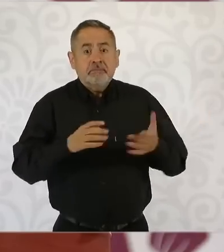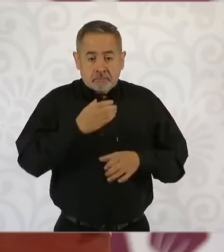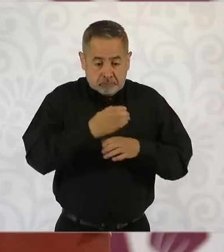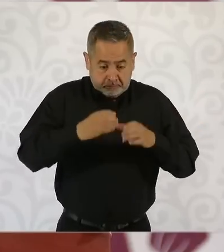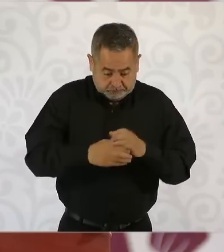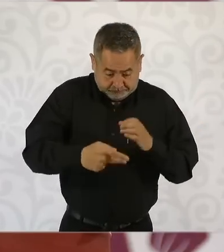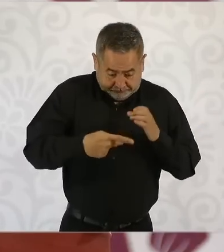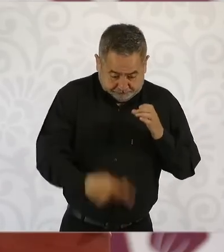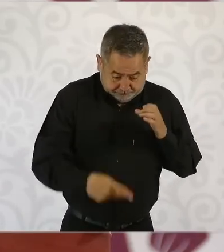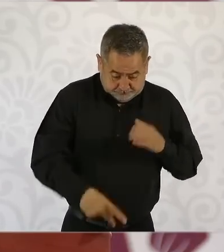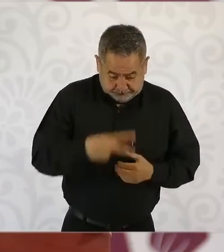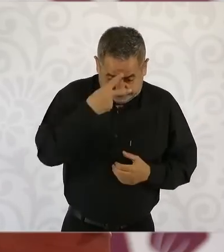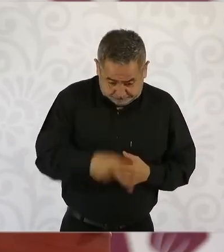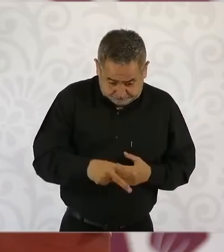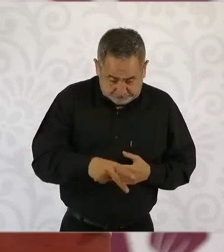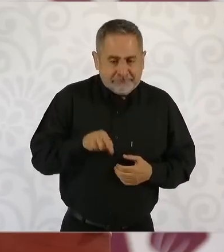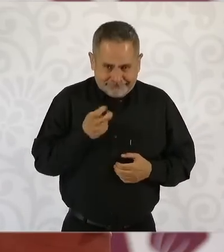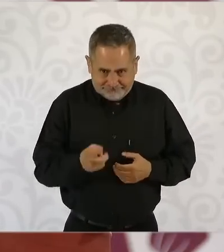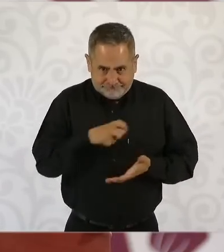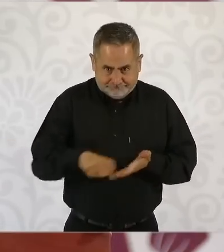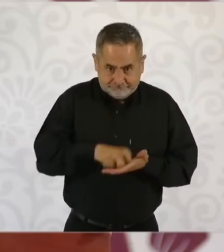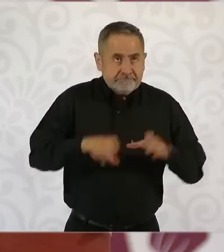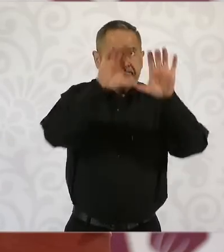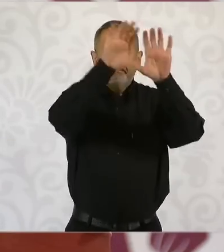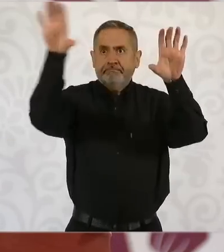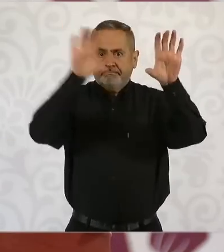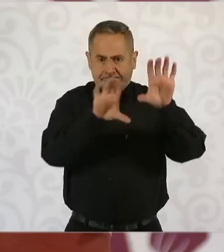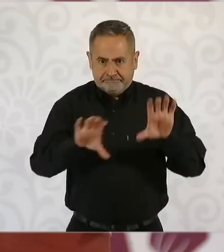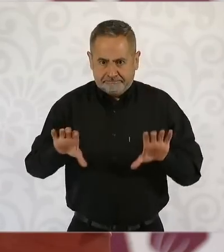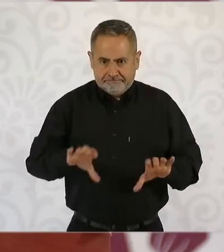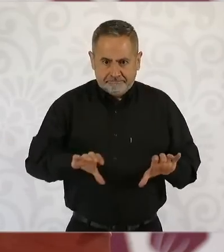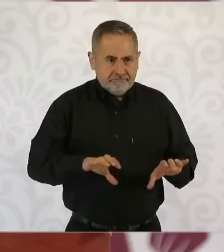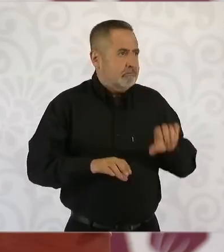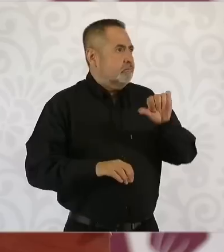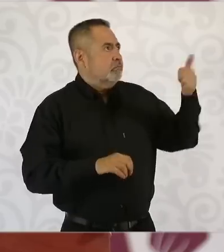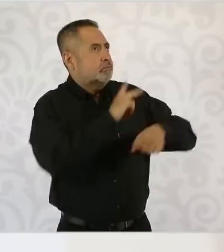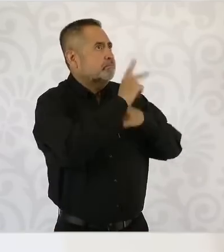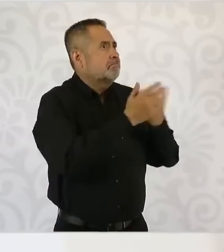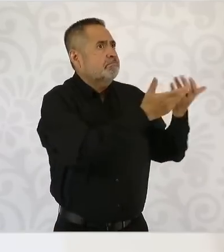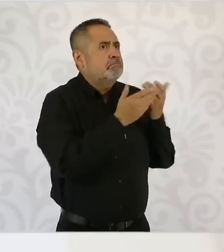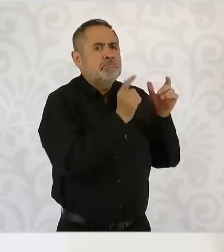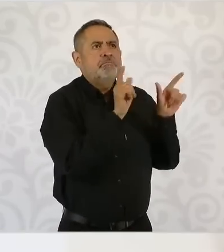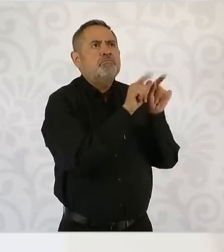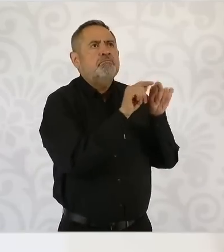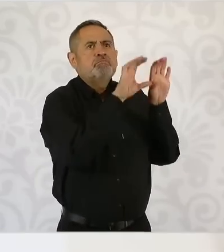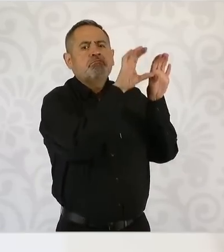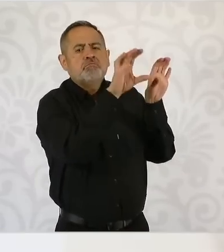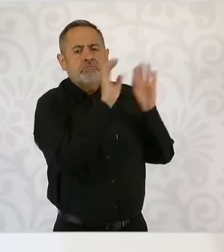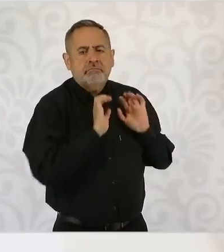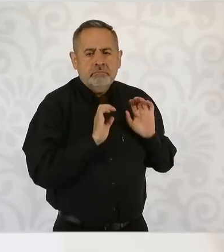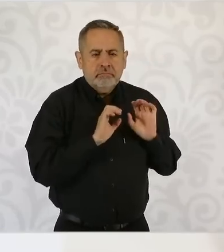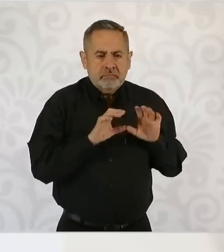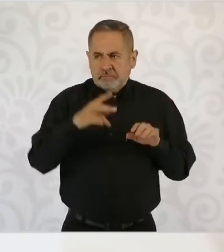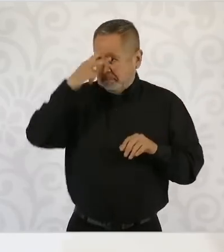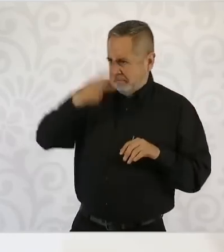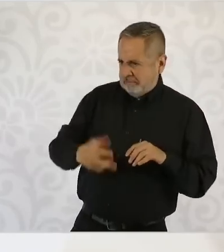México, que también es un acuerdo voluntario. De igual manera el acuerdo que tuvimos con gasolineros para que la gasolina no tenga un